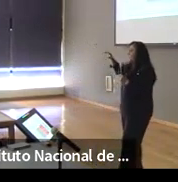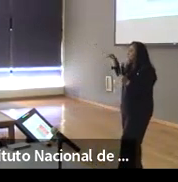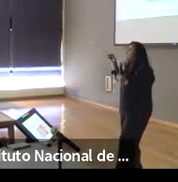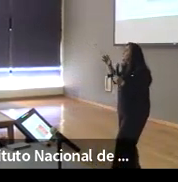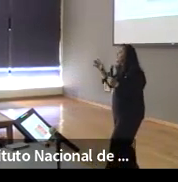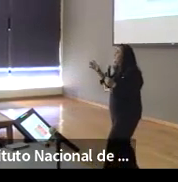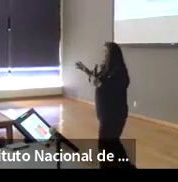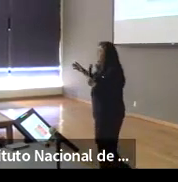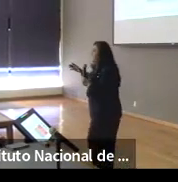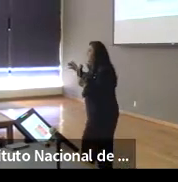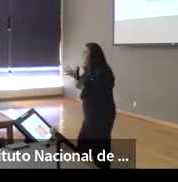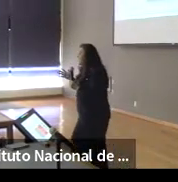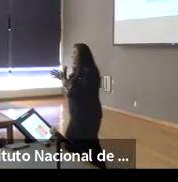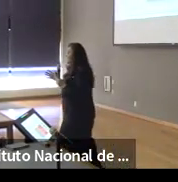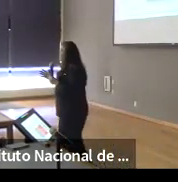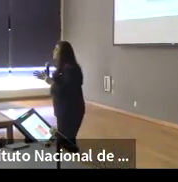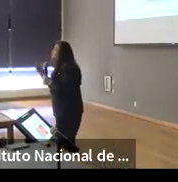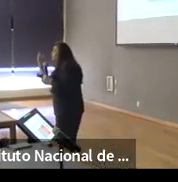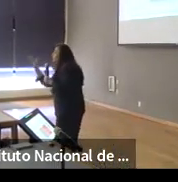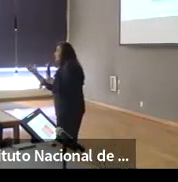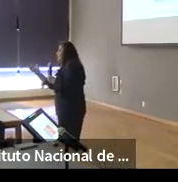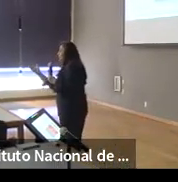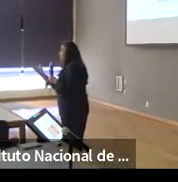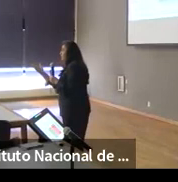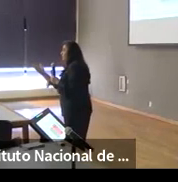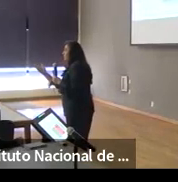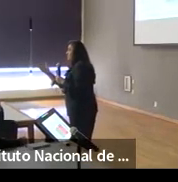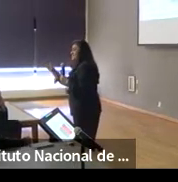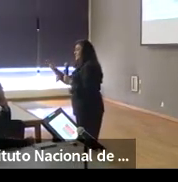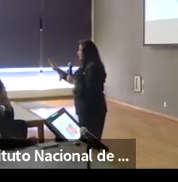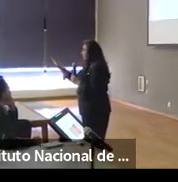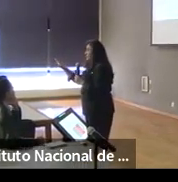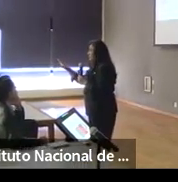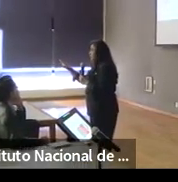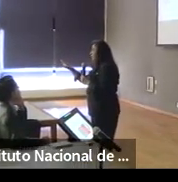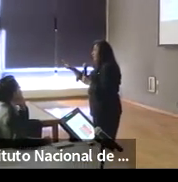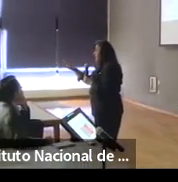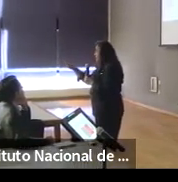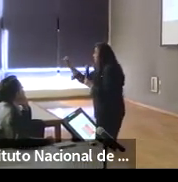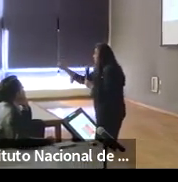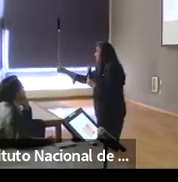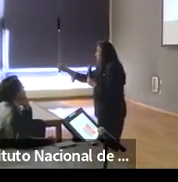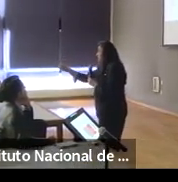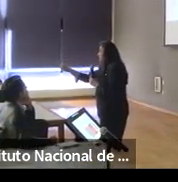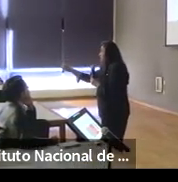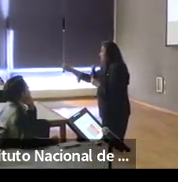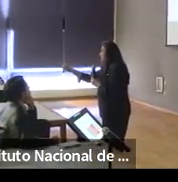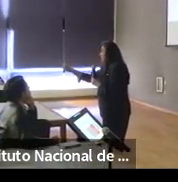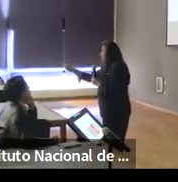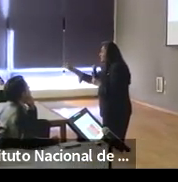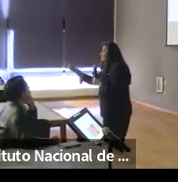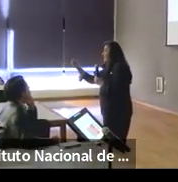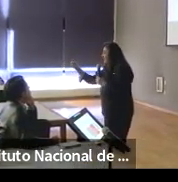no des explicaciones Está bien es un conflicto si está resuelto no es un conflicto